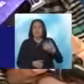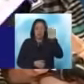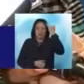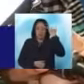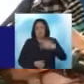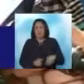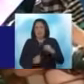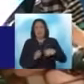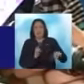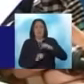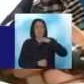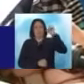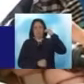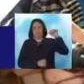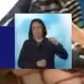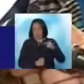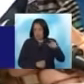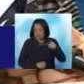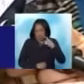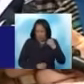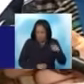señor. Así que